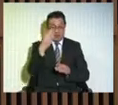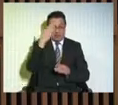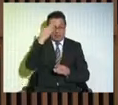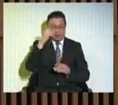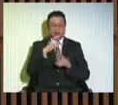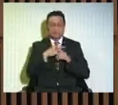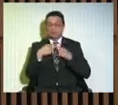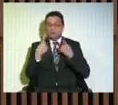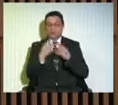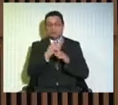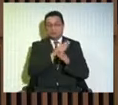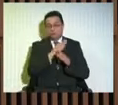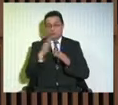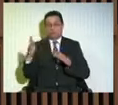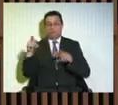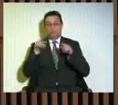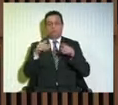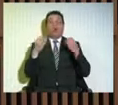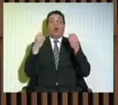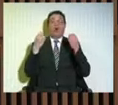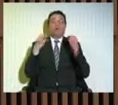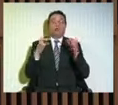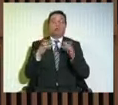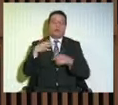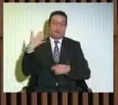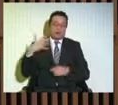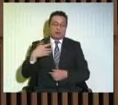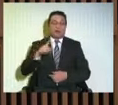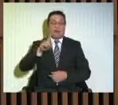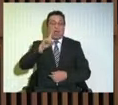gran oportunidad que nosotros tenemos.